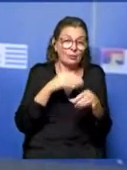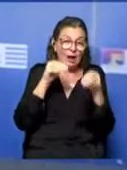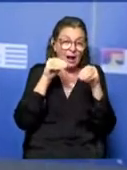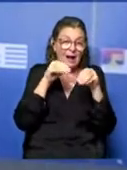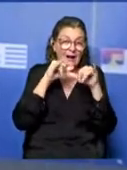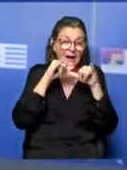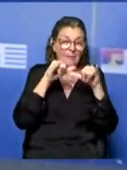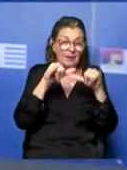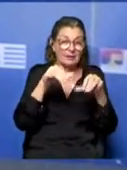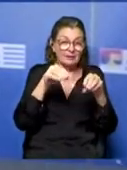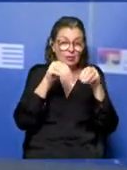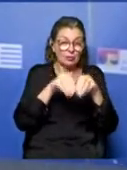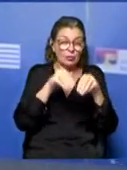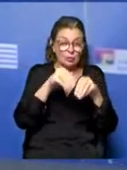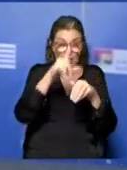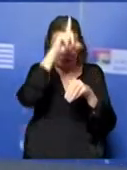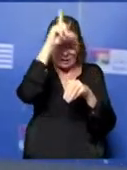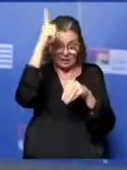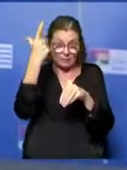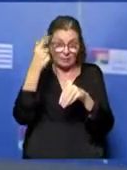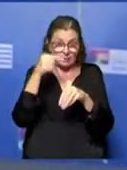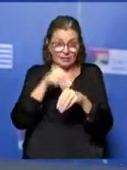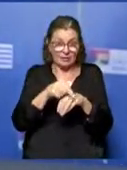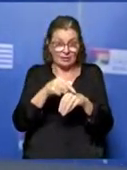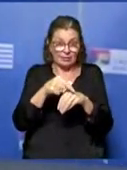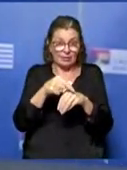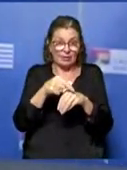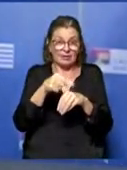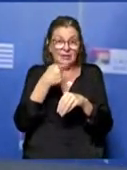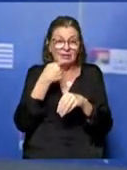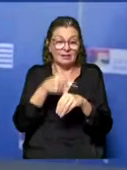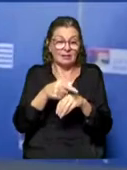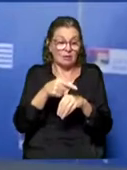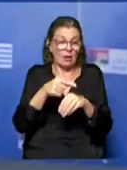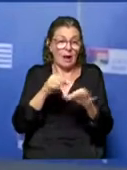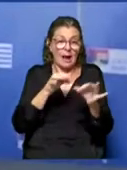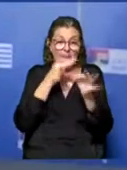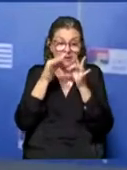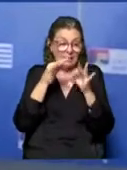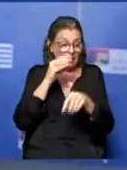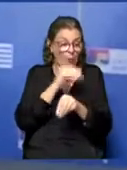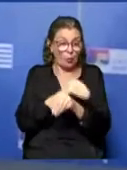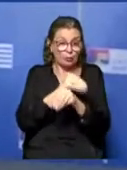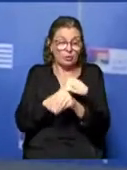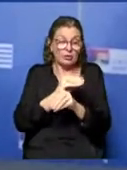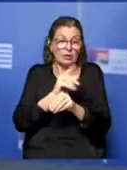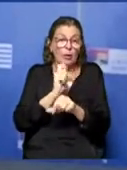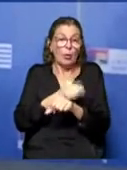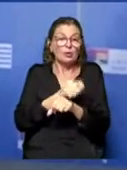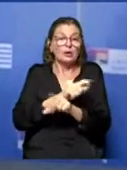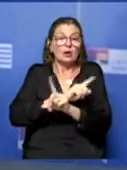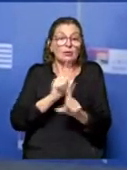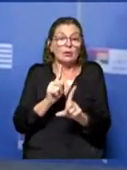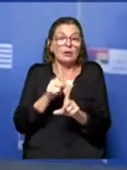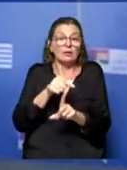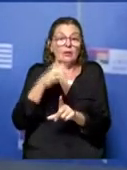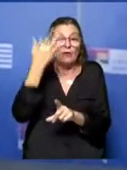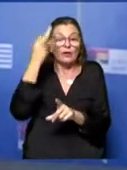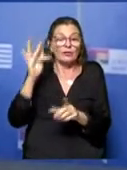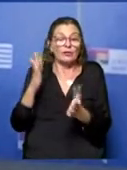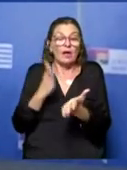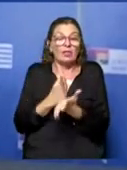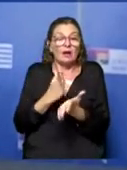sucia contra Lacalle Pou. Si estas cosas hay que dirimirlas en la justicia o no, y bueno, eso es una cuestión de filosofía del